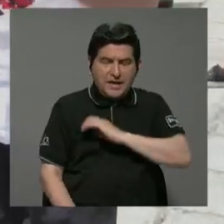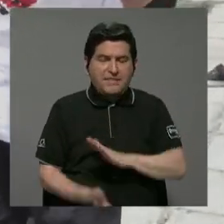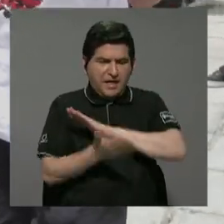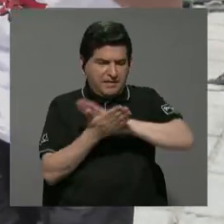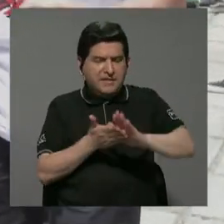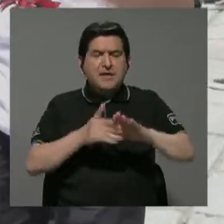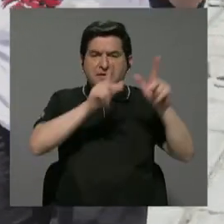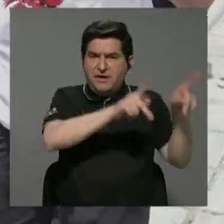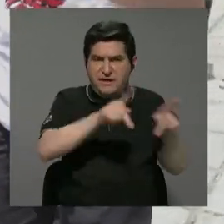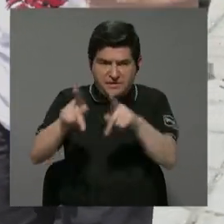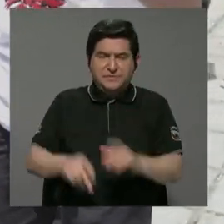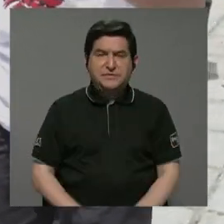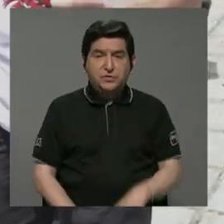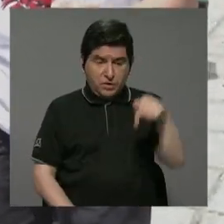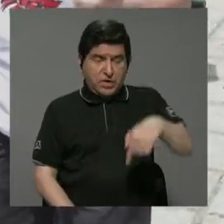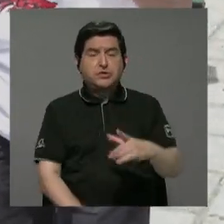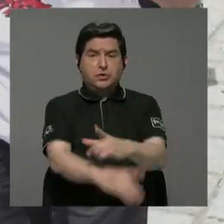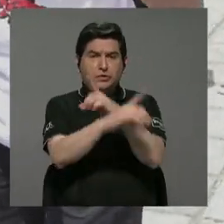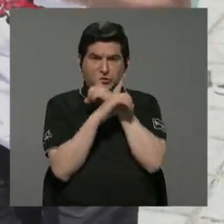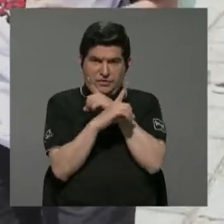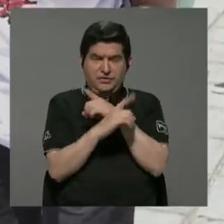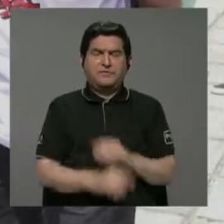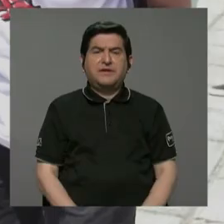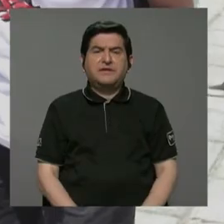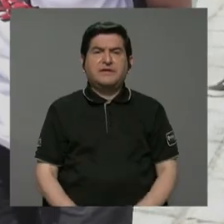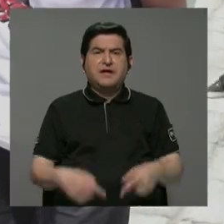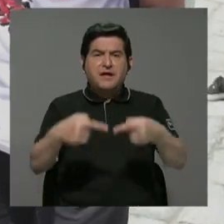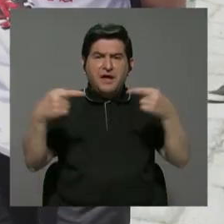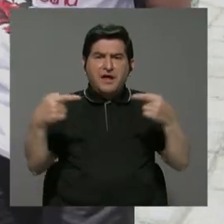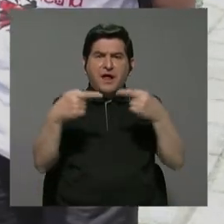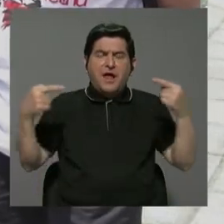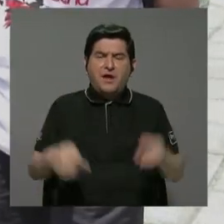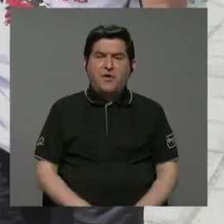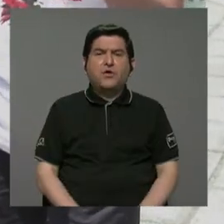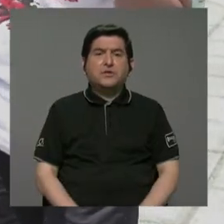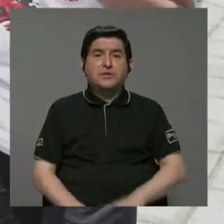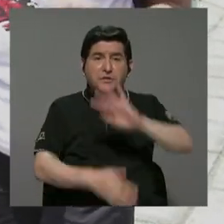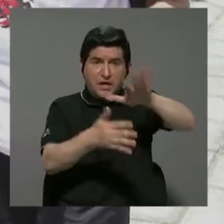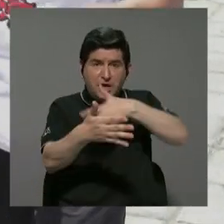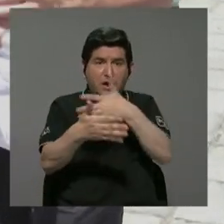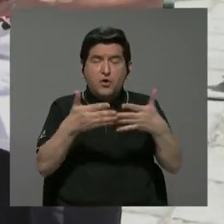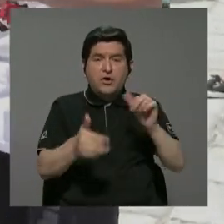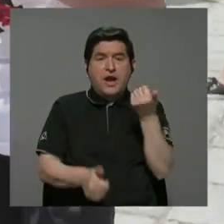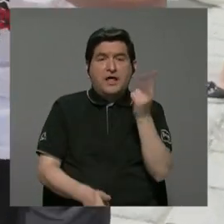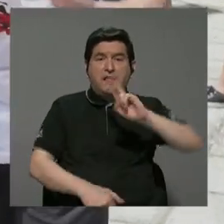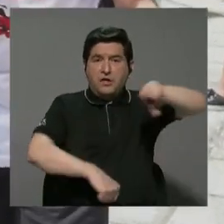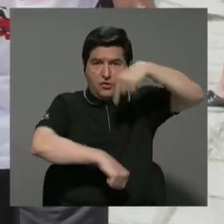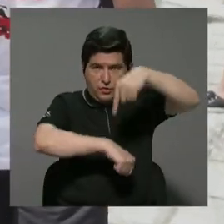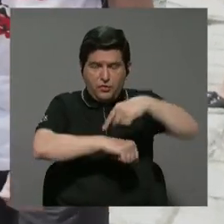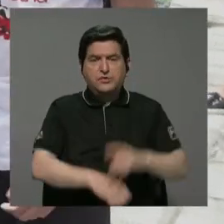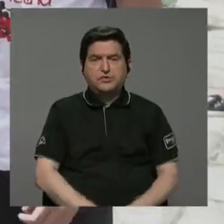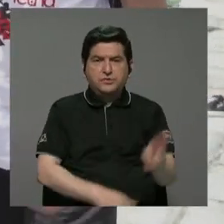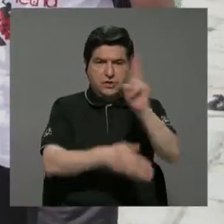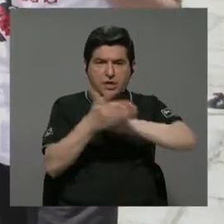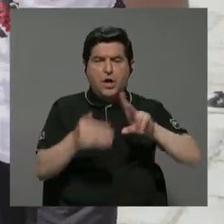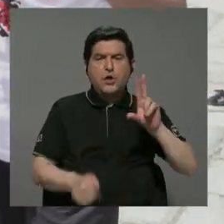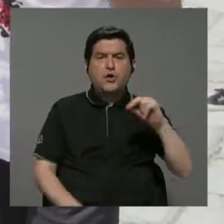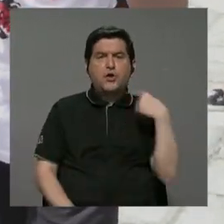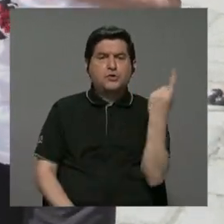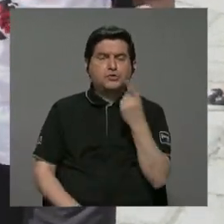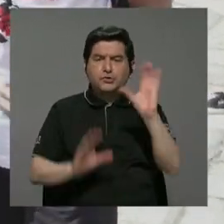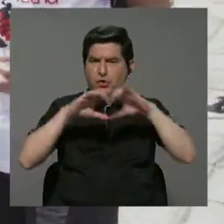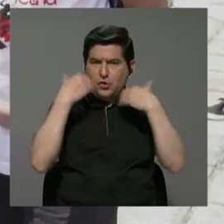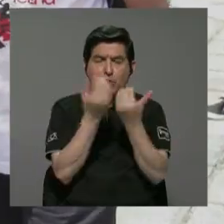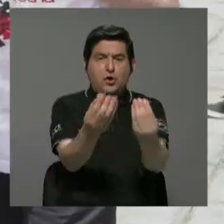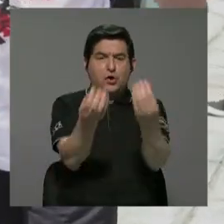personas. Aquí también hoy estamos defendiendo en contra de las jornadas de 12 horas, ¿verdad? Porque eso también, la universidad es mucho más que las clases. La universidad